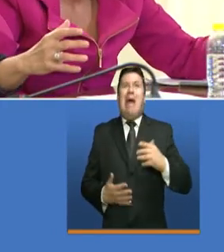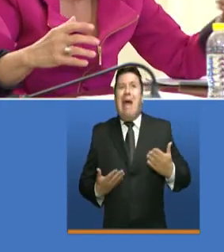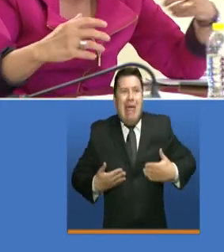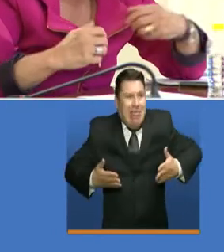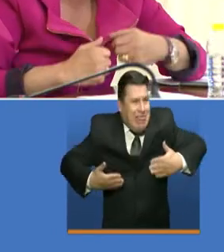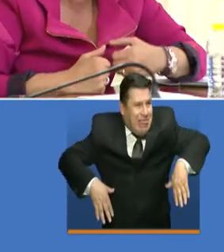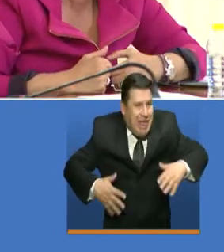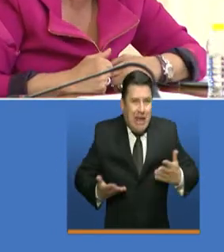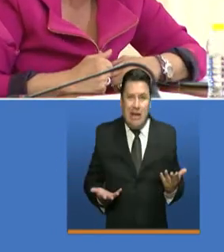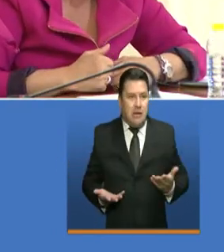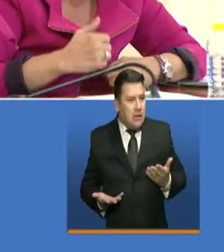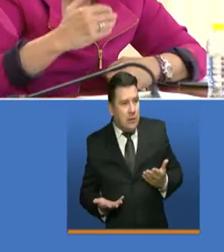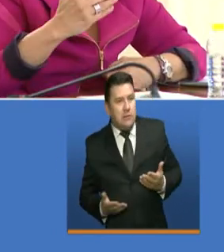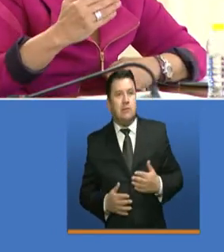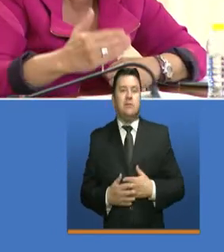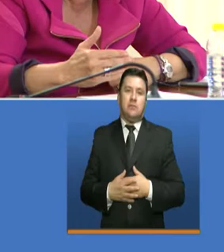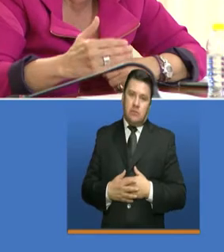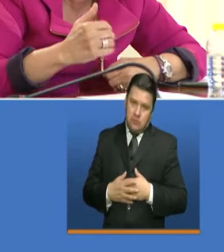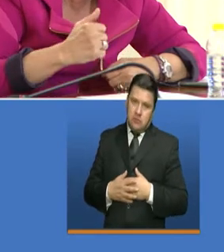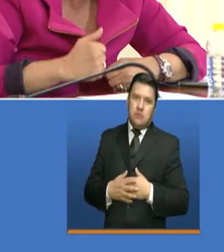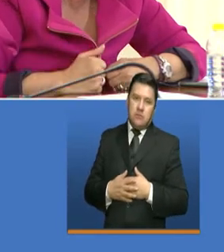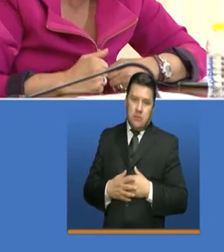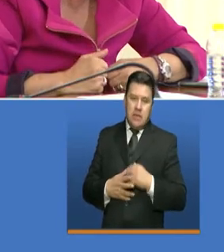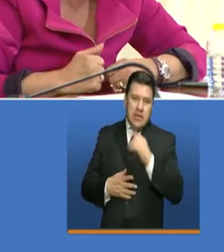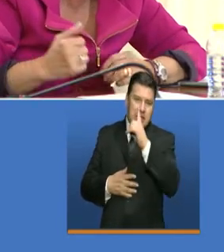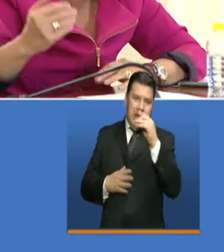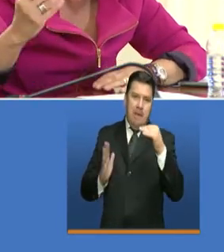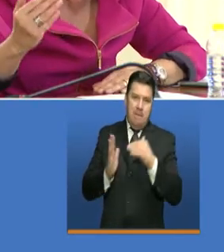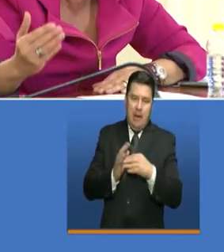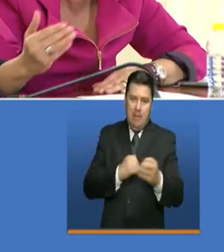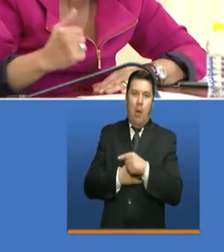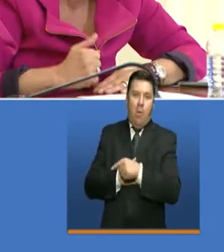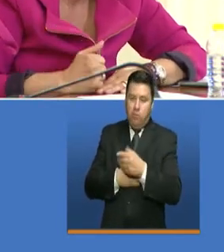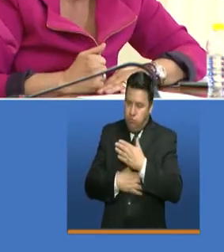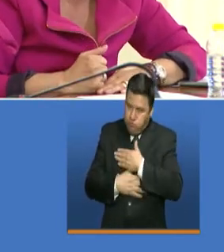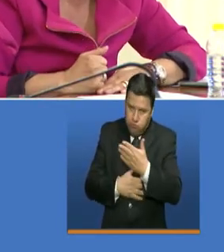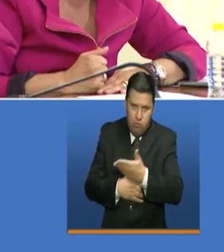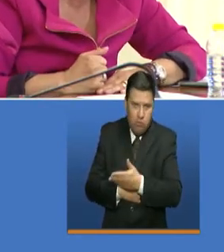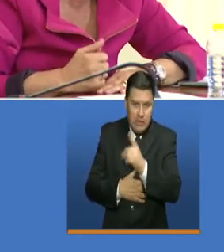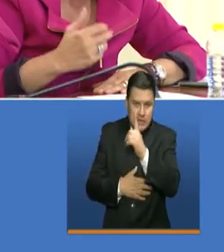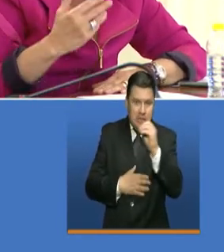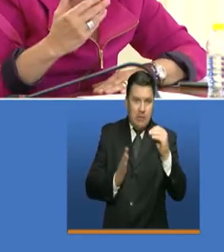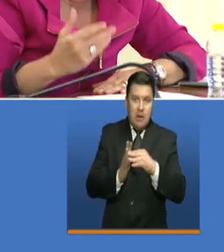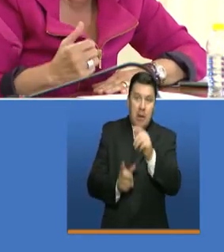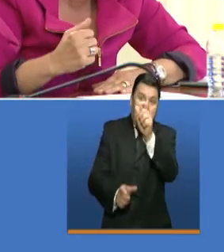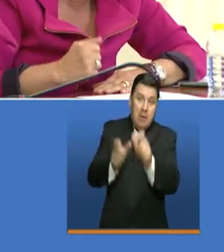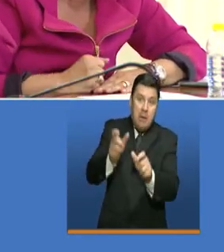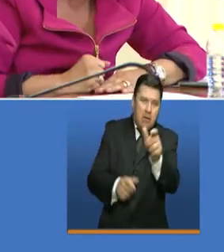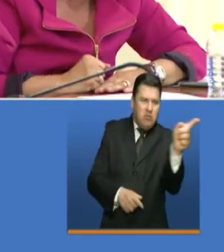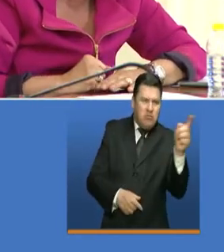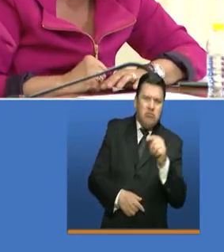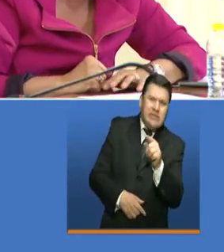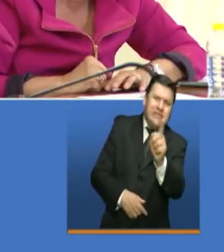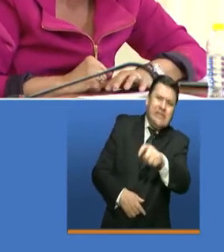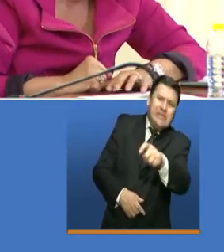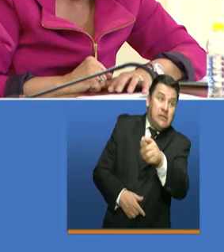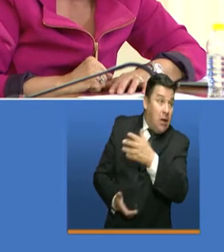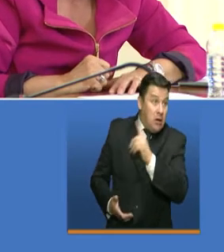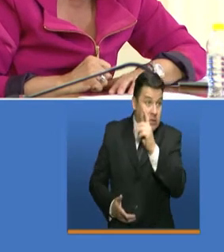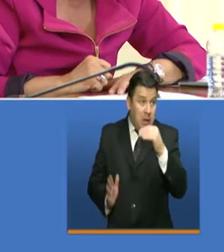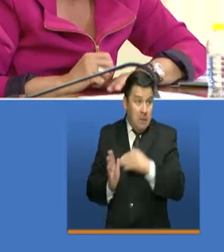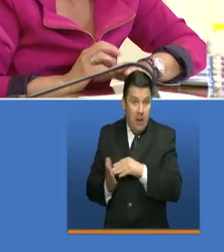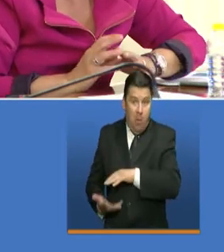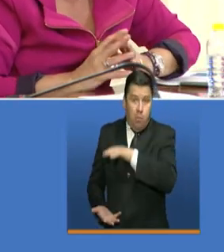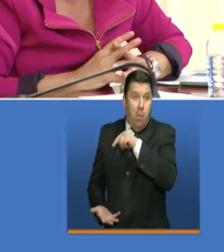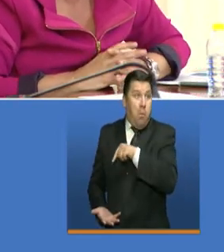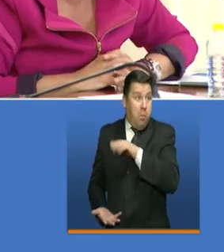nada. Presidente, están esos 100 mil mercados también a su disposición para todas las personas que usted considere que los necesitan.